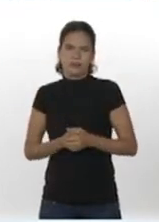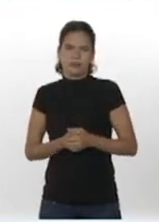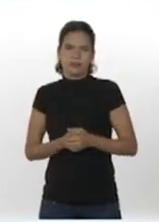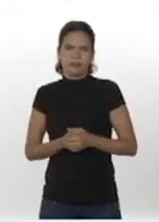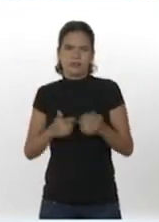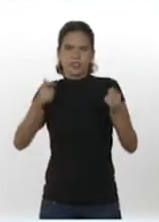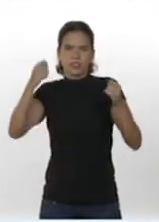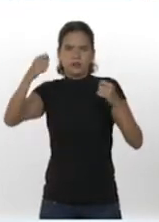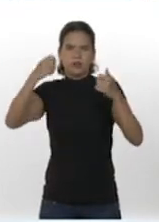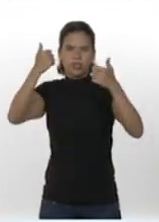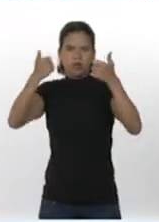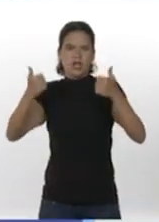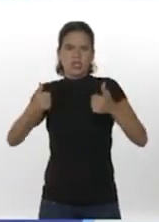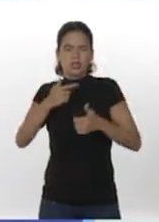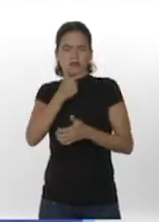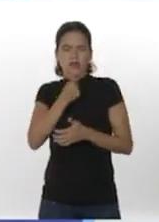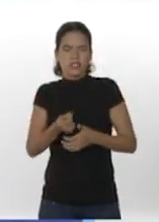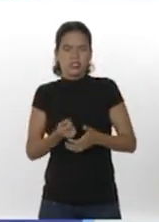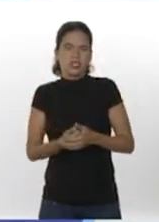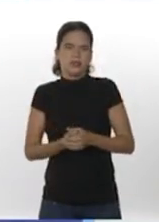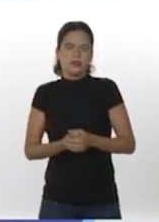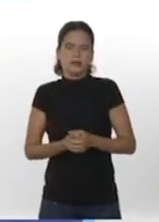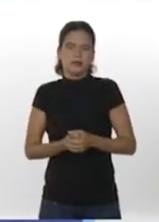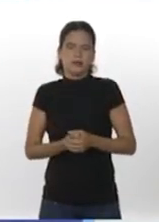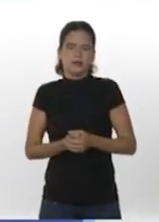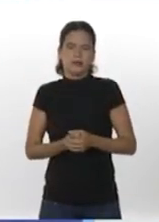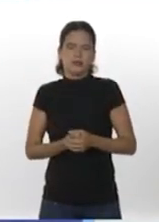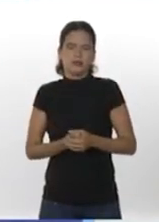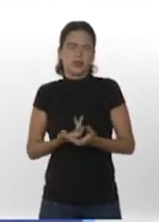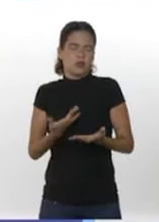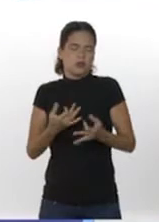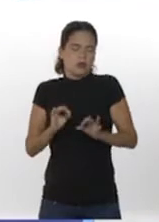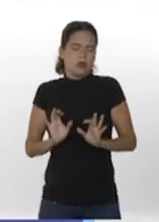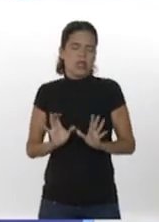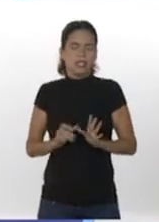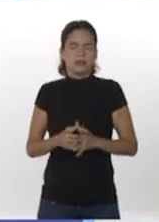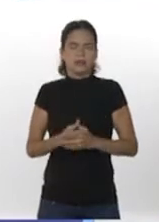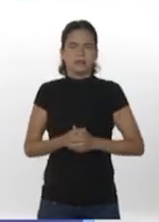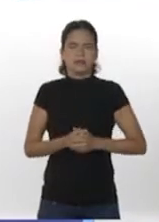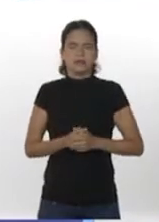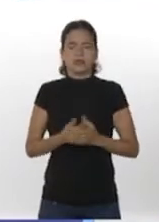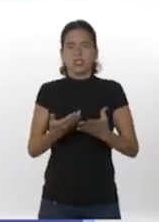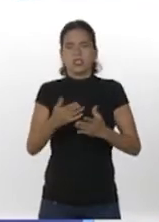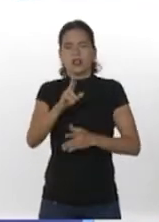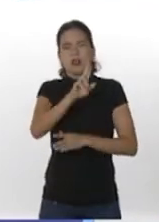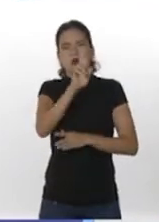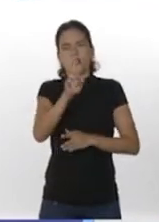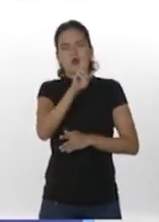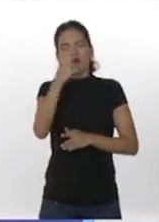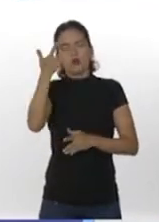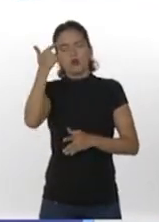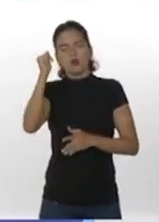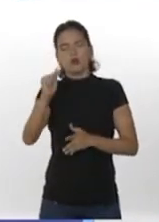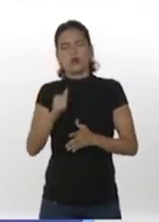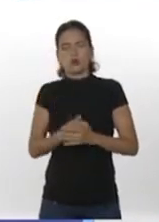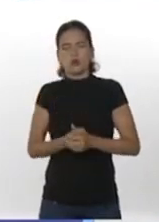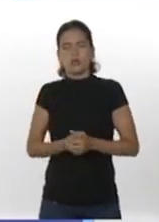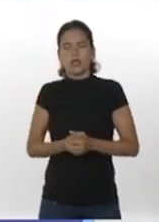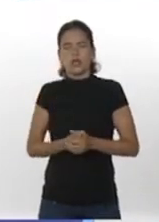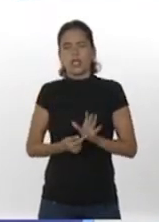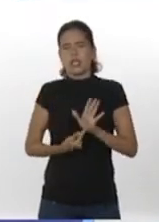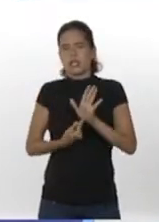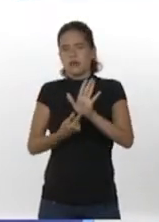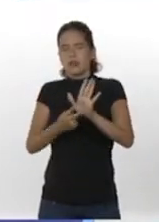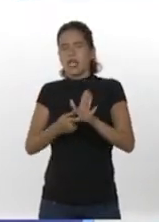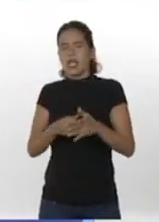manera, digamos, sencillo, coloquial, y le dan un uso